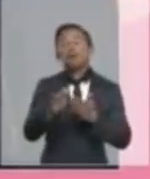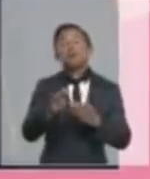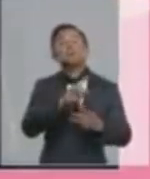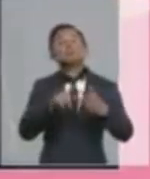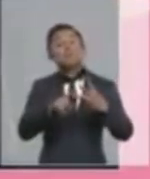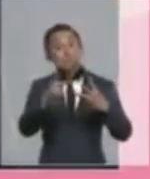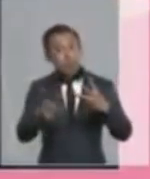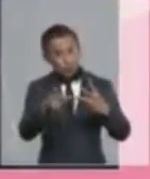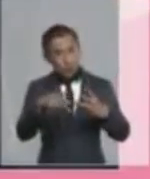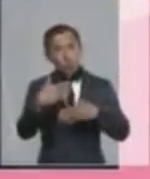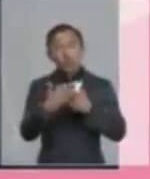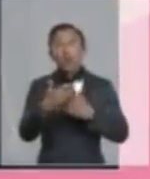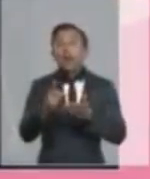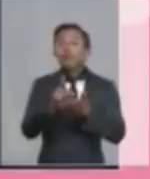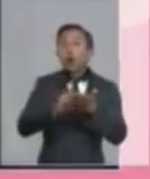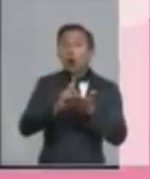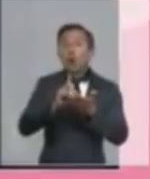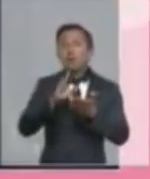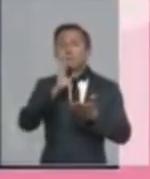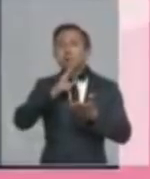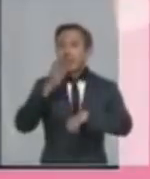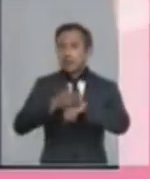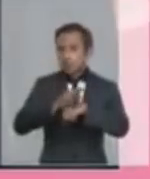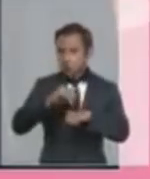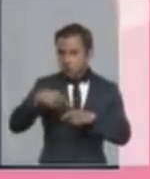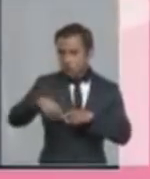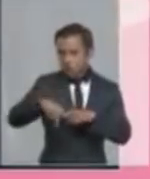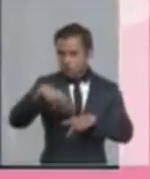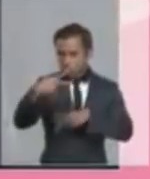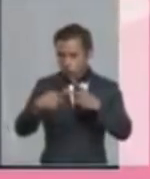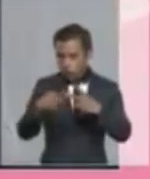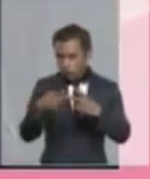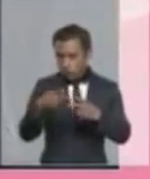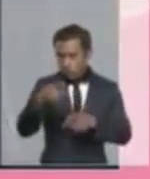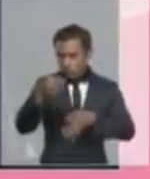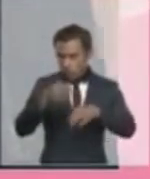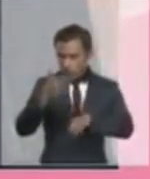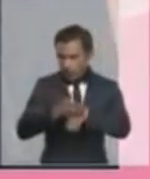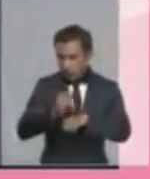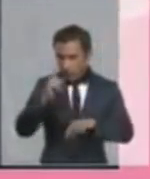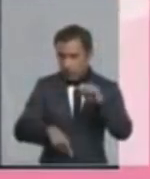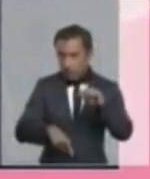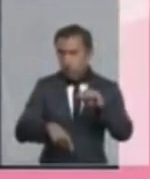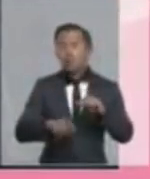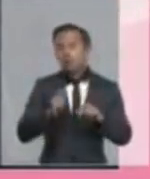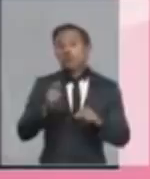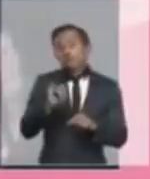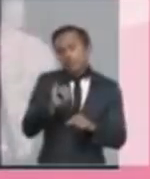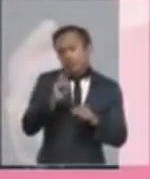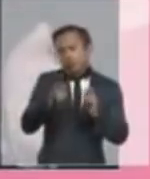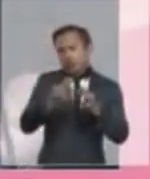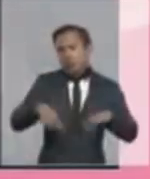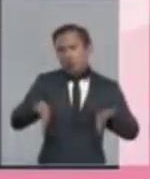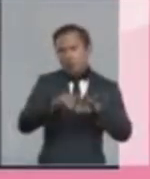drogas? Me parece que ese es un tema que ataca muy parcialmente el problema. Si uno revisa la estructura de ingresos de los carteles,